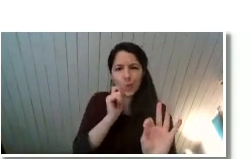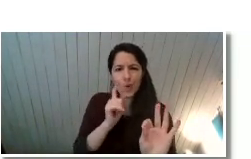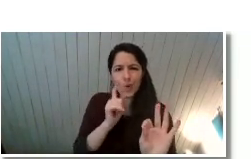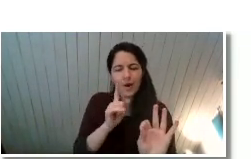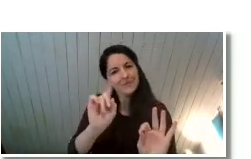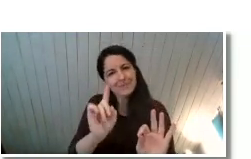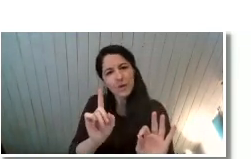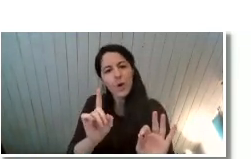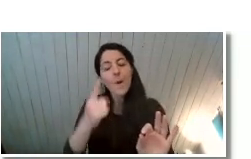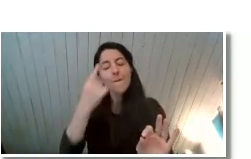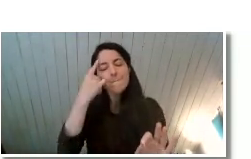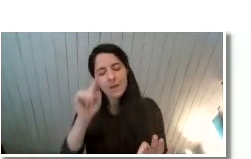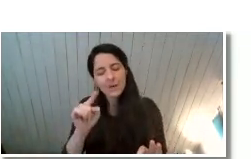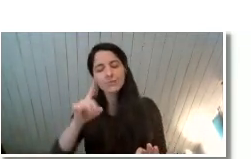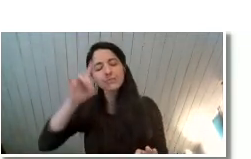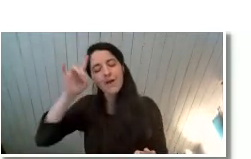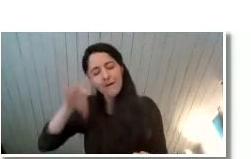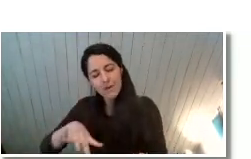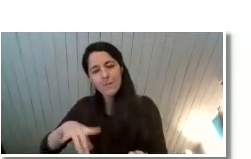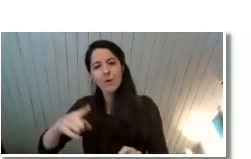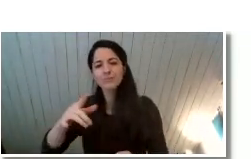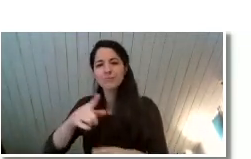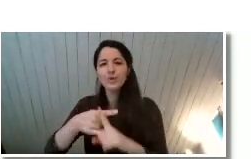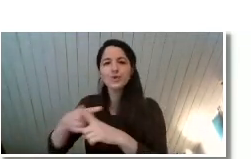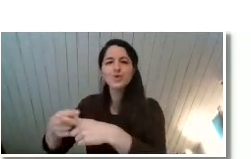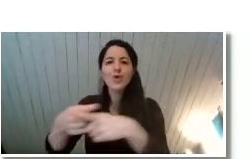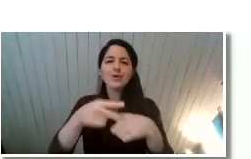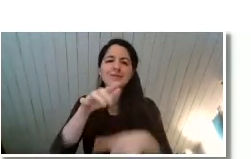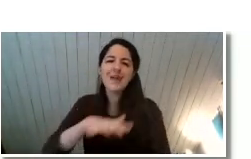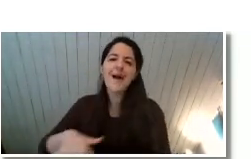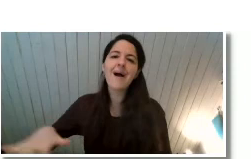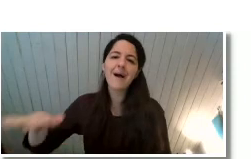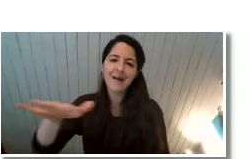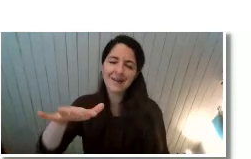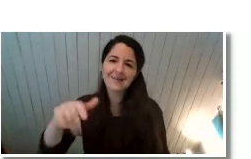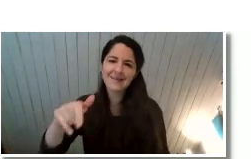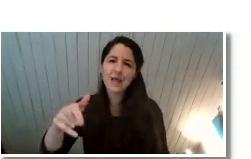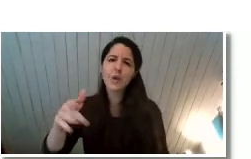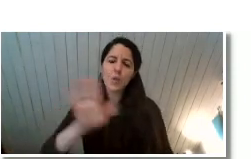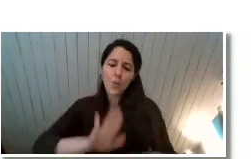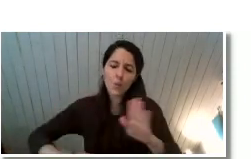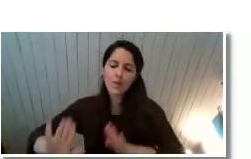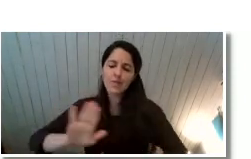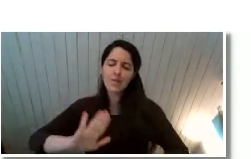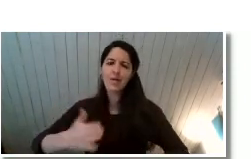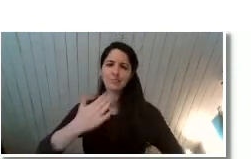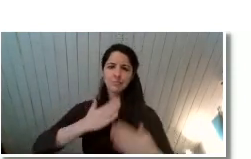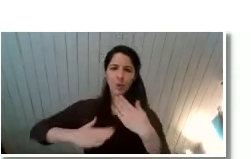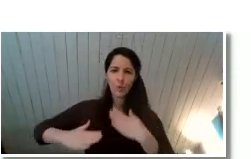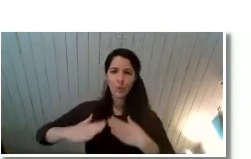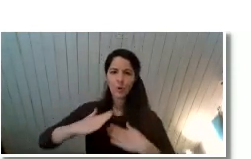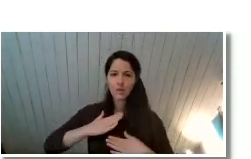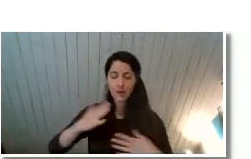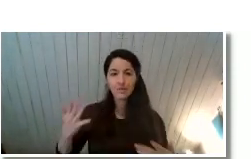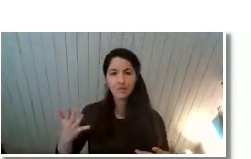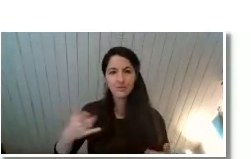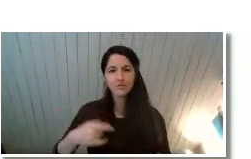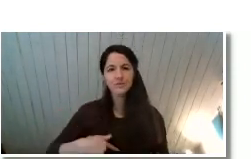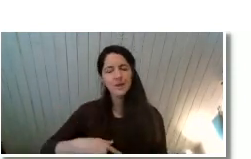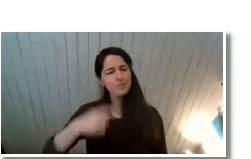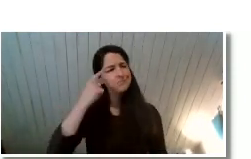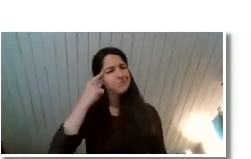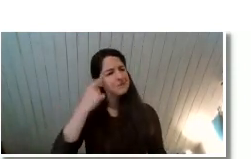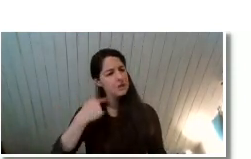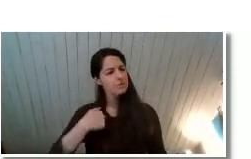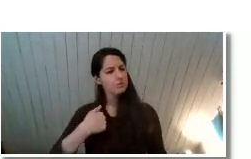factores sociales del autocuidado, en el cual esta percepción de que si un